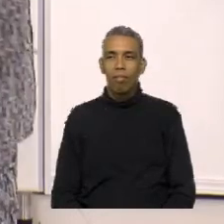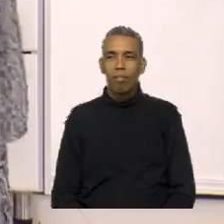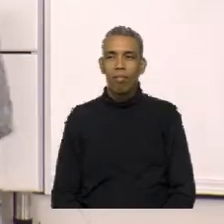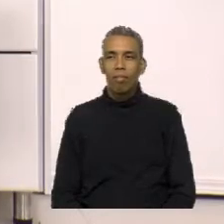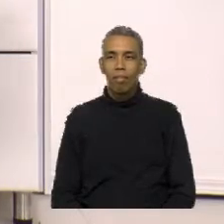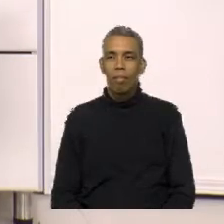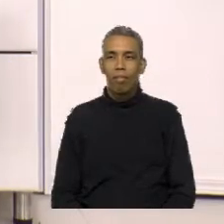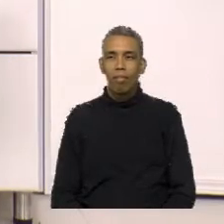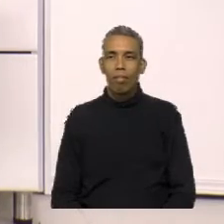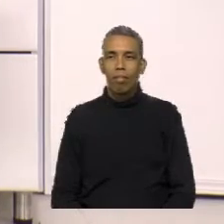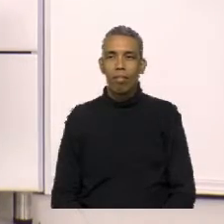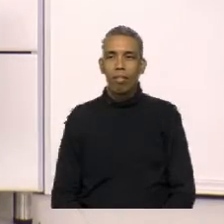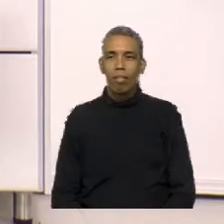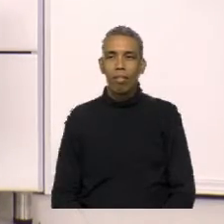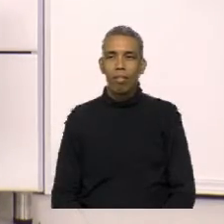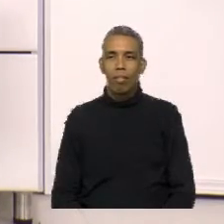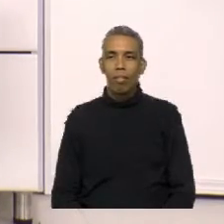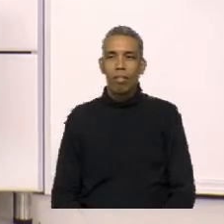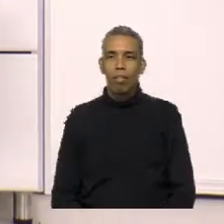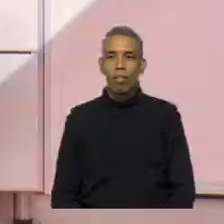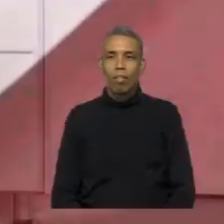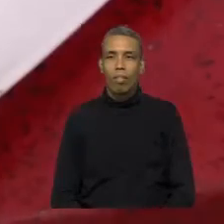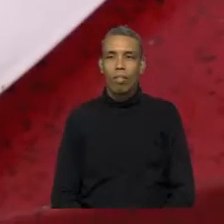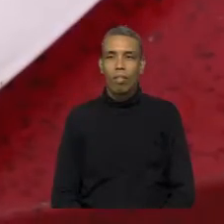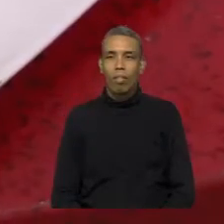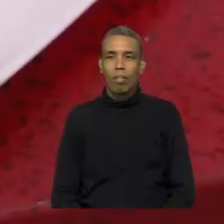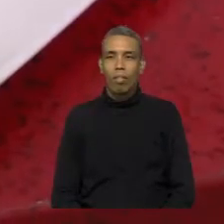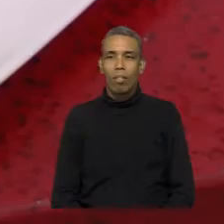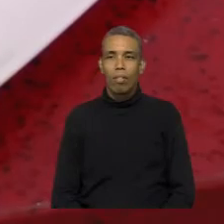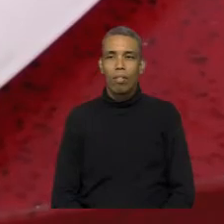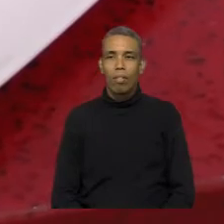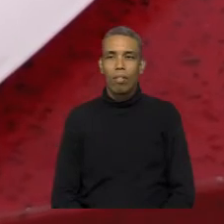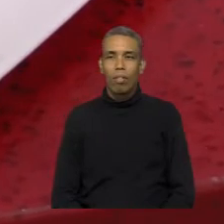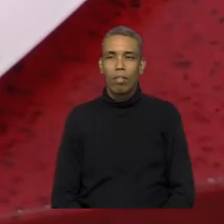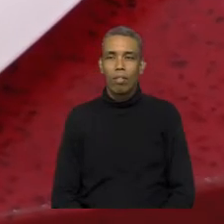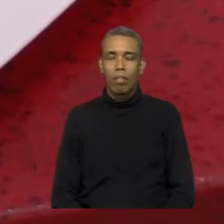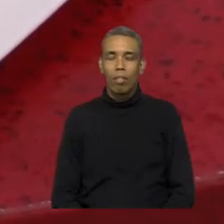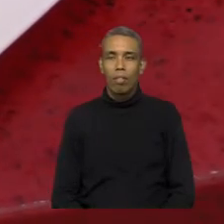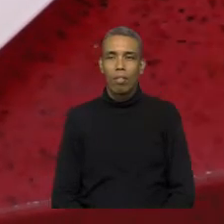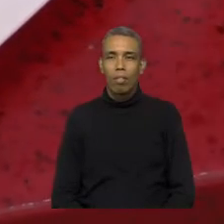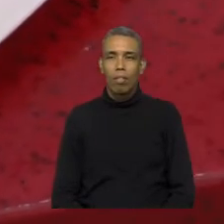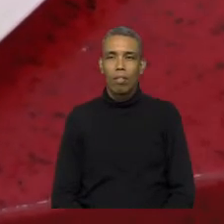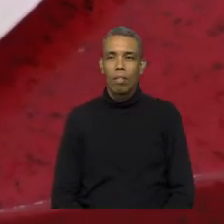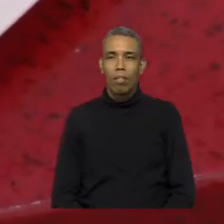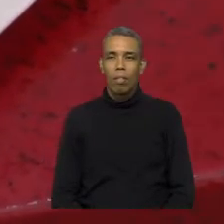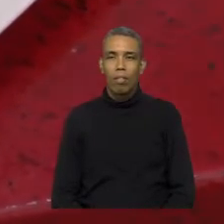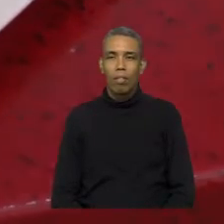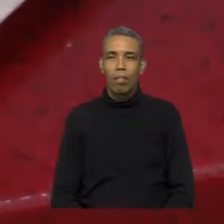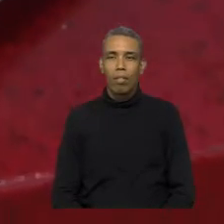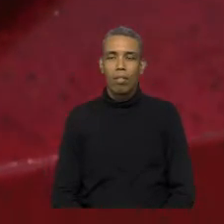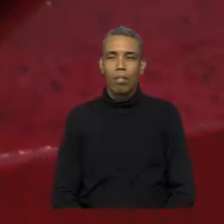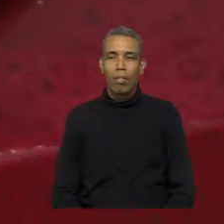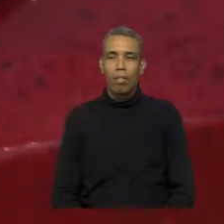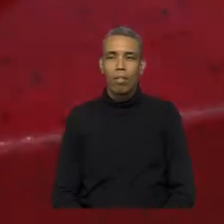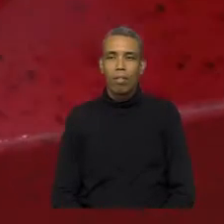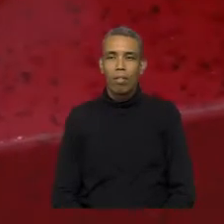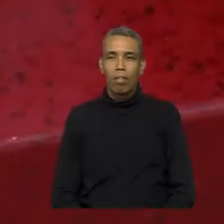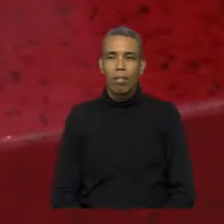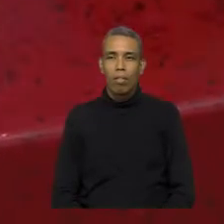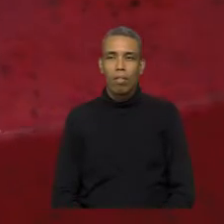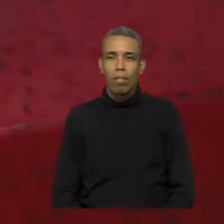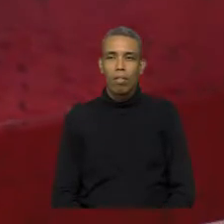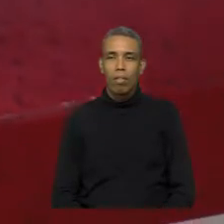el puré de aguacate. Vamos a poner acá unas de